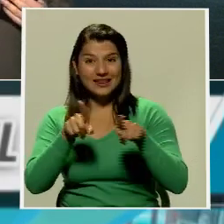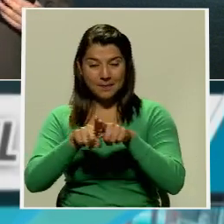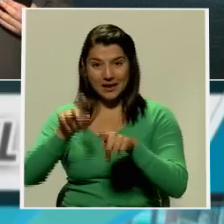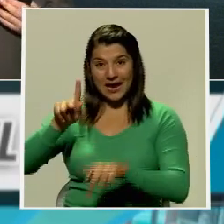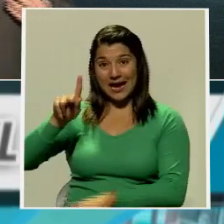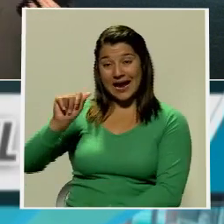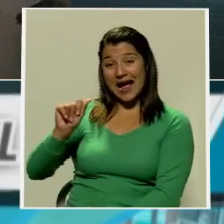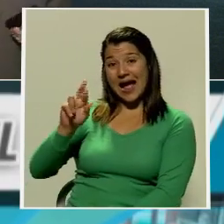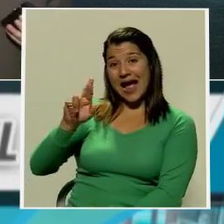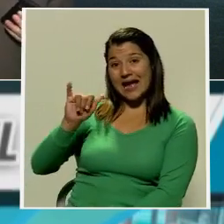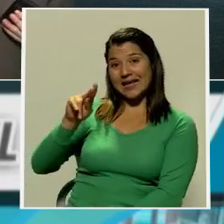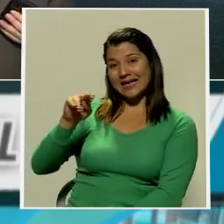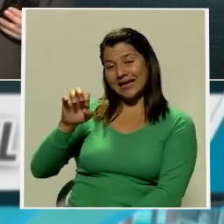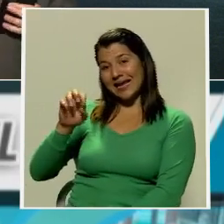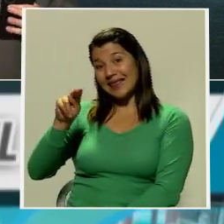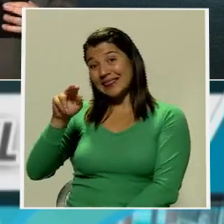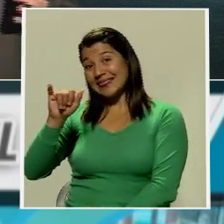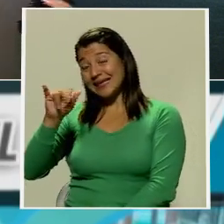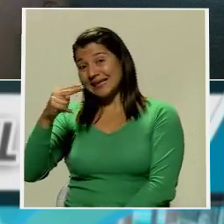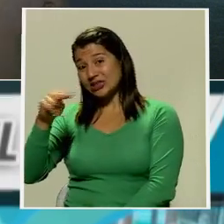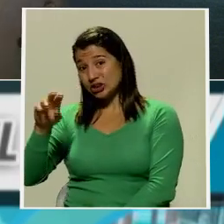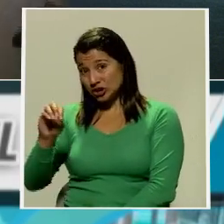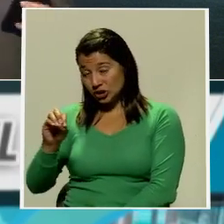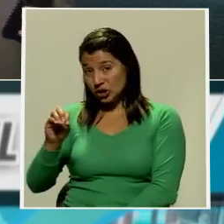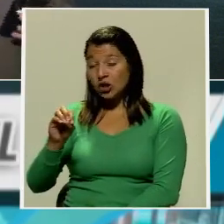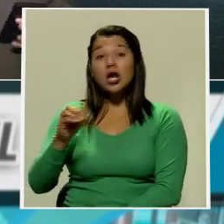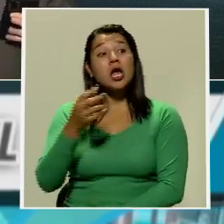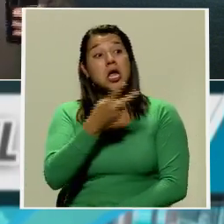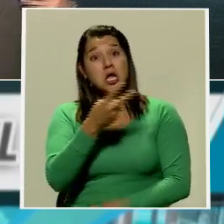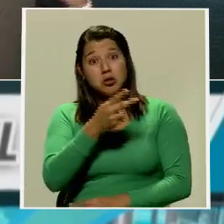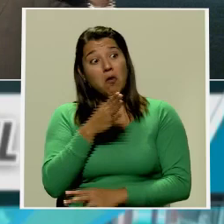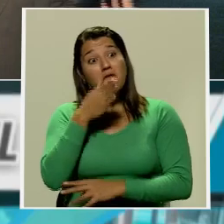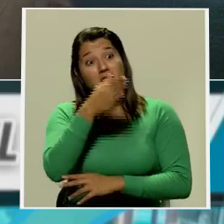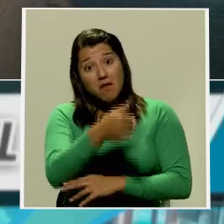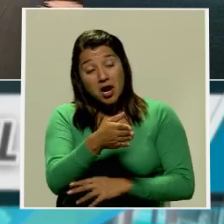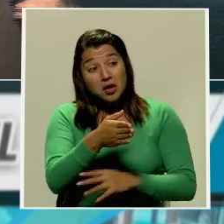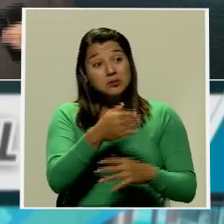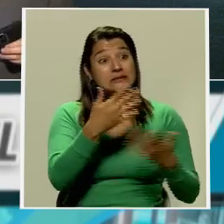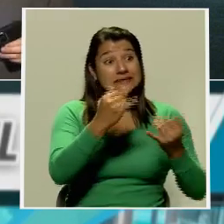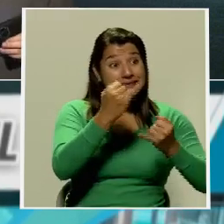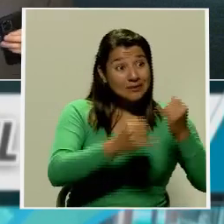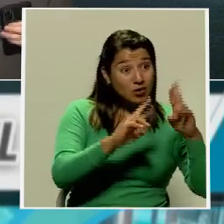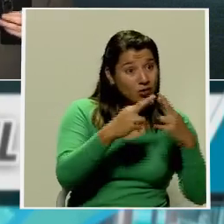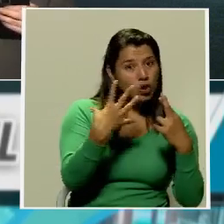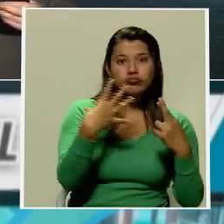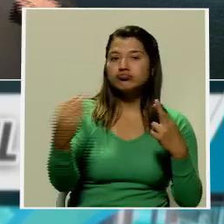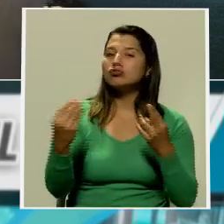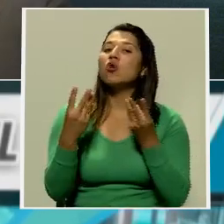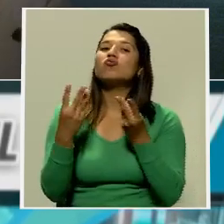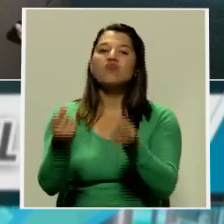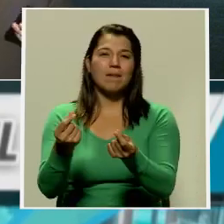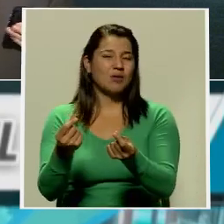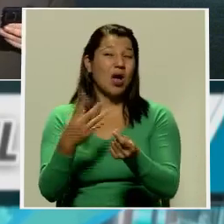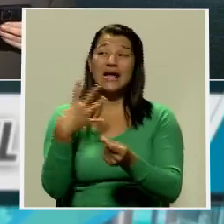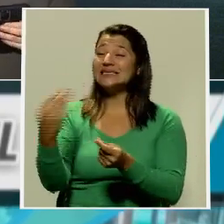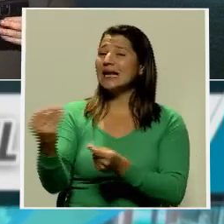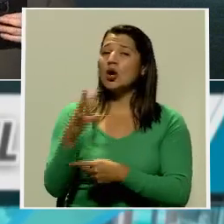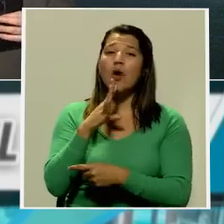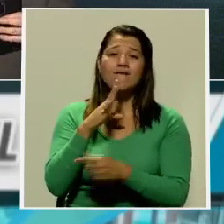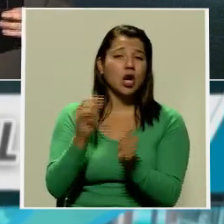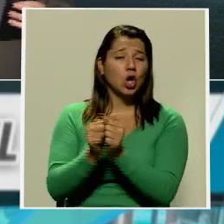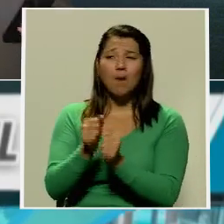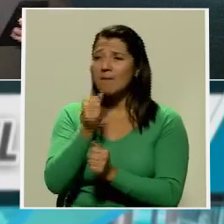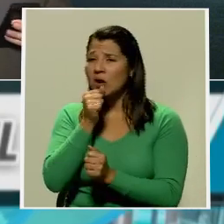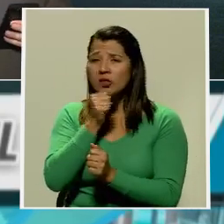reunión. Ellos salieron muy rápidamente, no hablaron con la prensa a la salida, sí a la llegada. Tenían muchas expectativas